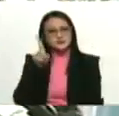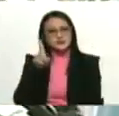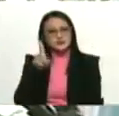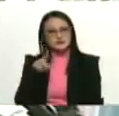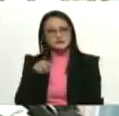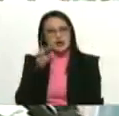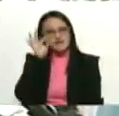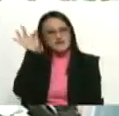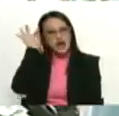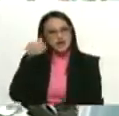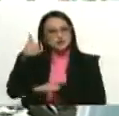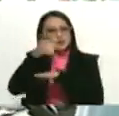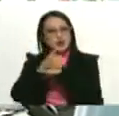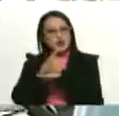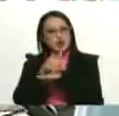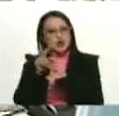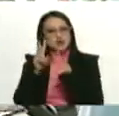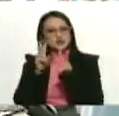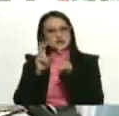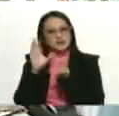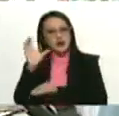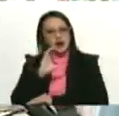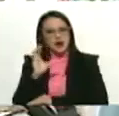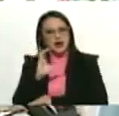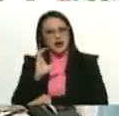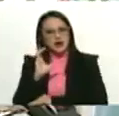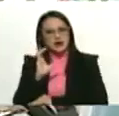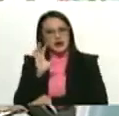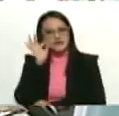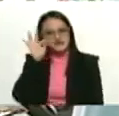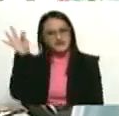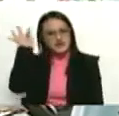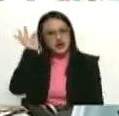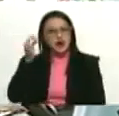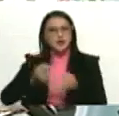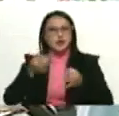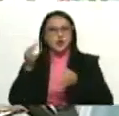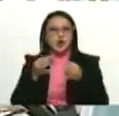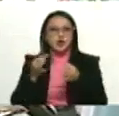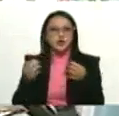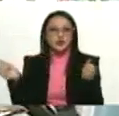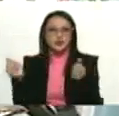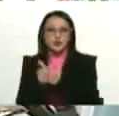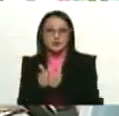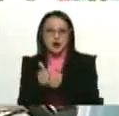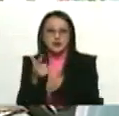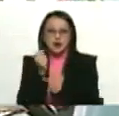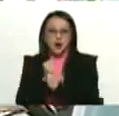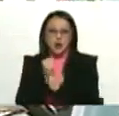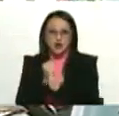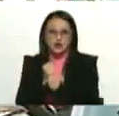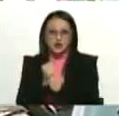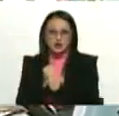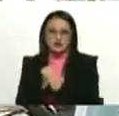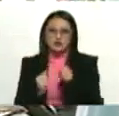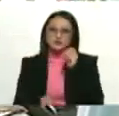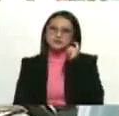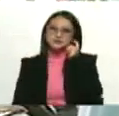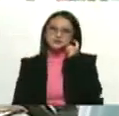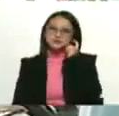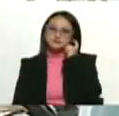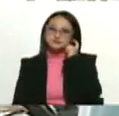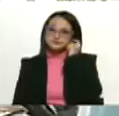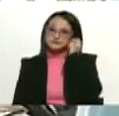la fiscal superior del área metropolitana de Caracas y los fiscales y abogados que acompañan esta jornada. Yo